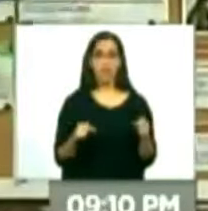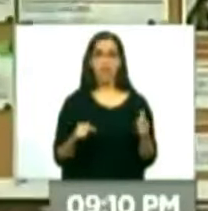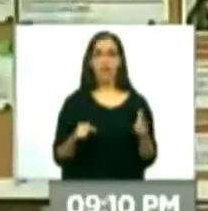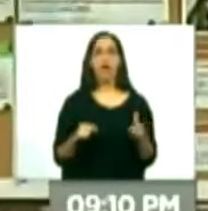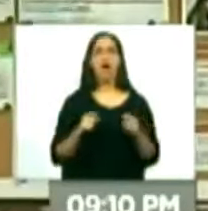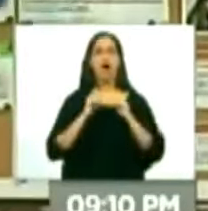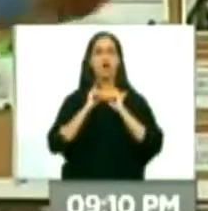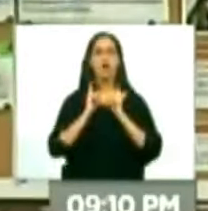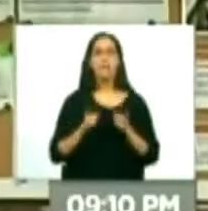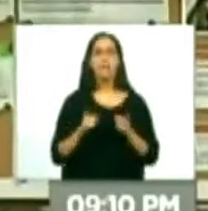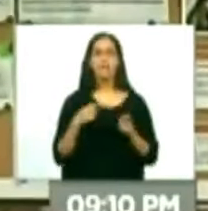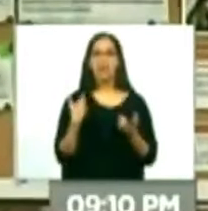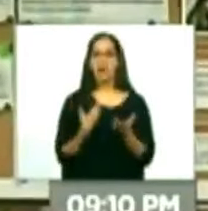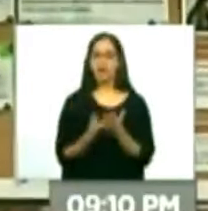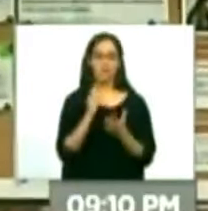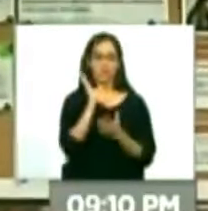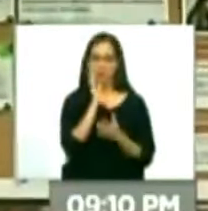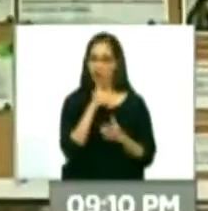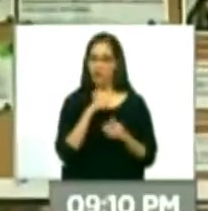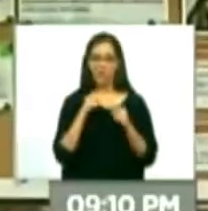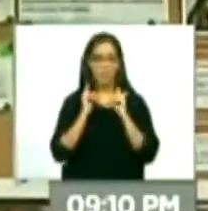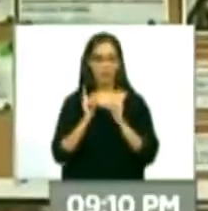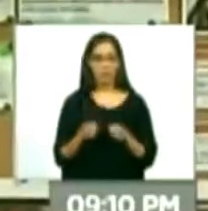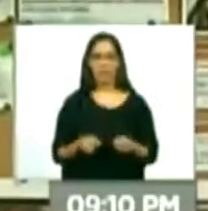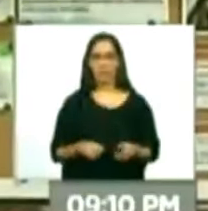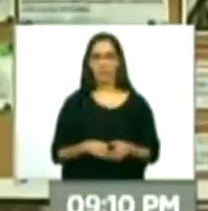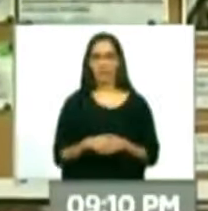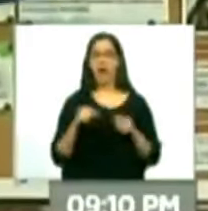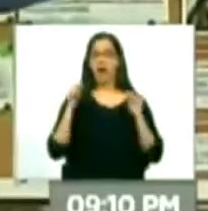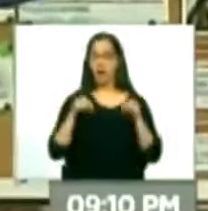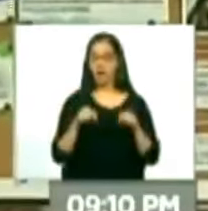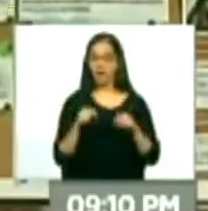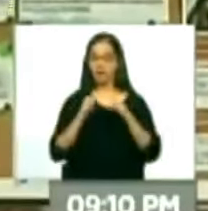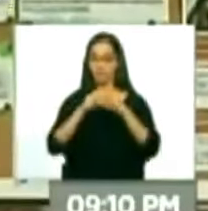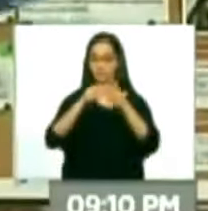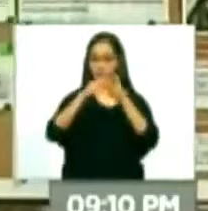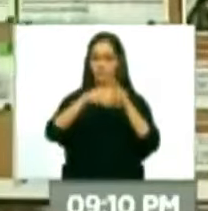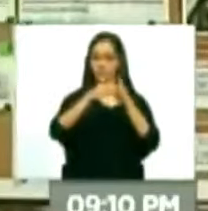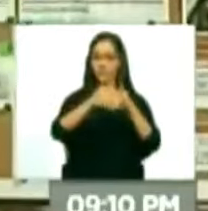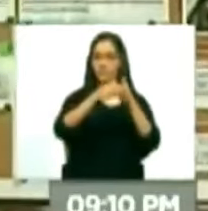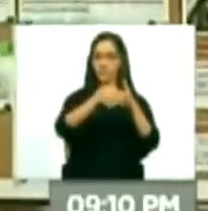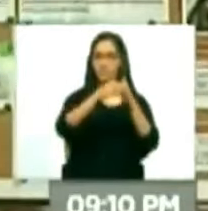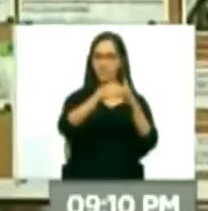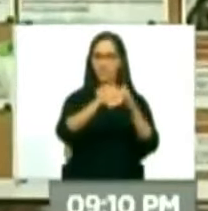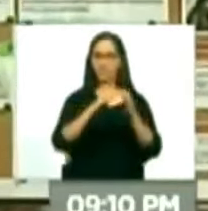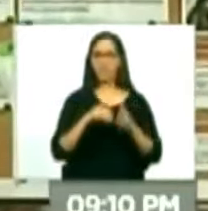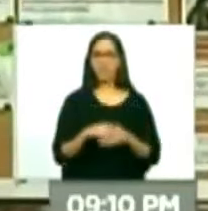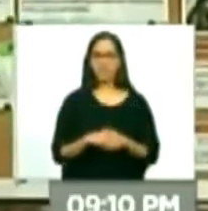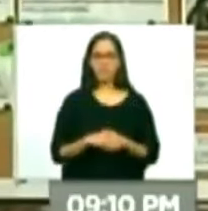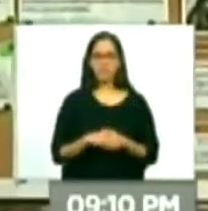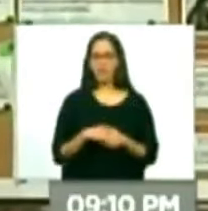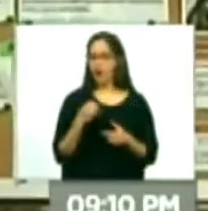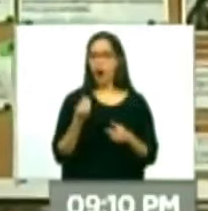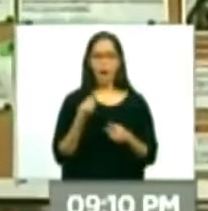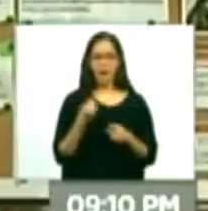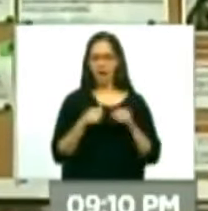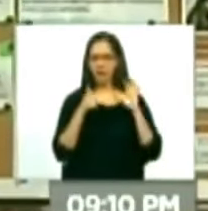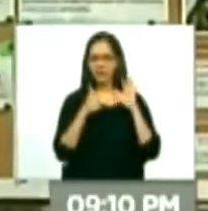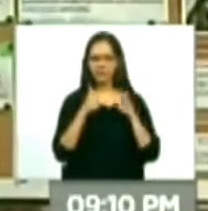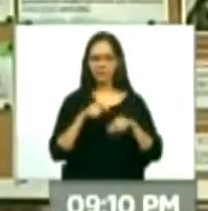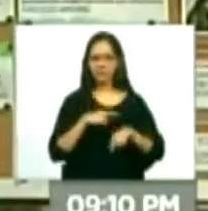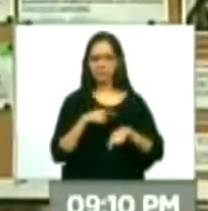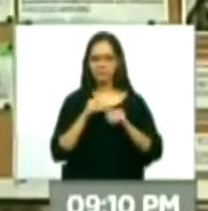carretera hasta donde no había más carretera. Ahí nos montaron en una lancha de esos caños donde tú te la pasabas. Como 6 horas en